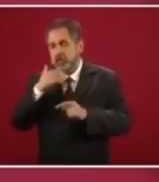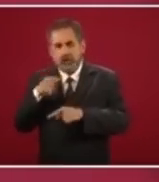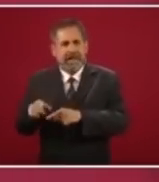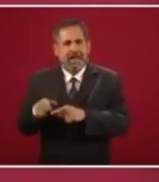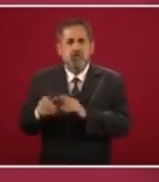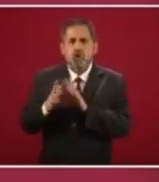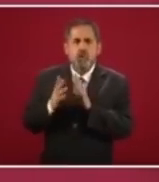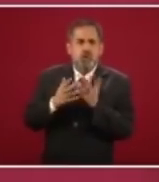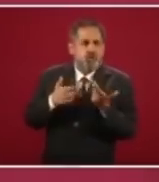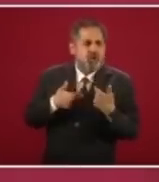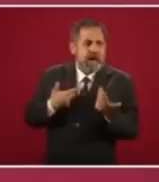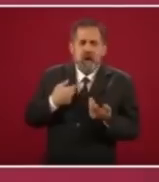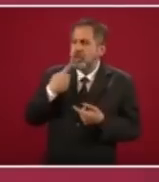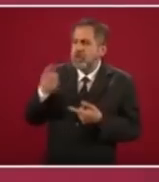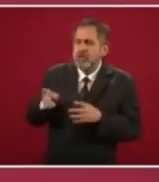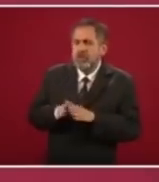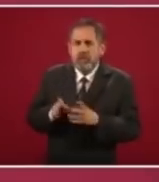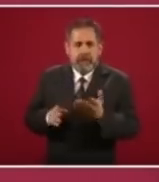Desde luego,